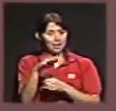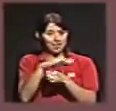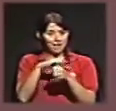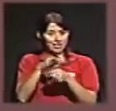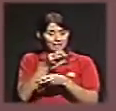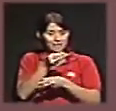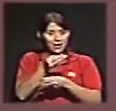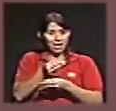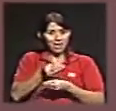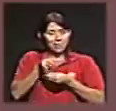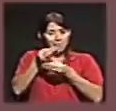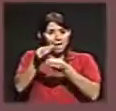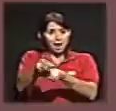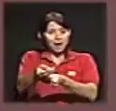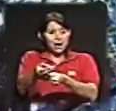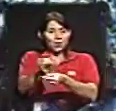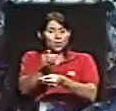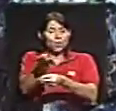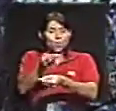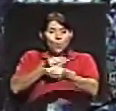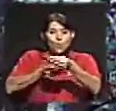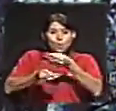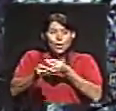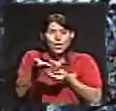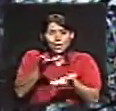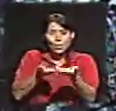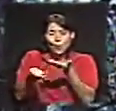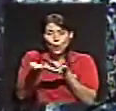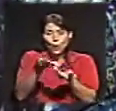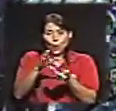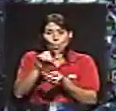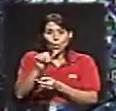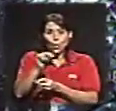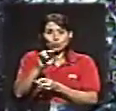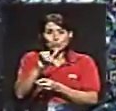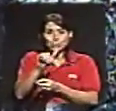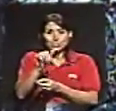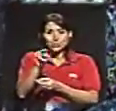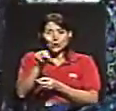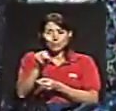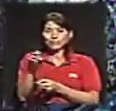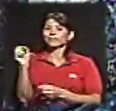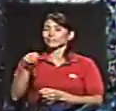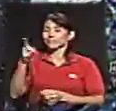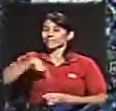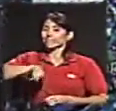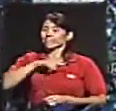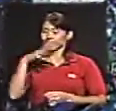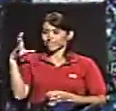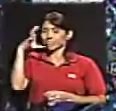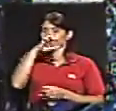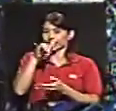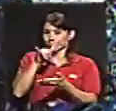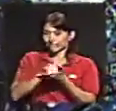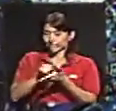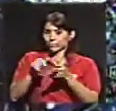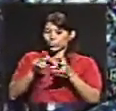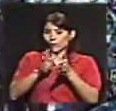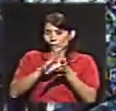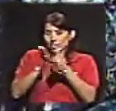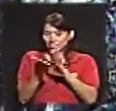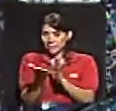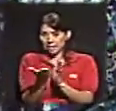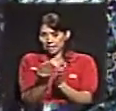esa isla. Sí, eso fue lo que determinamos a la hora de hacer el análisis del expediente. Y lo que hay